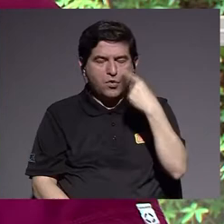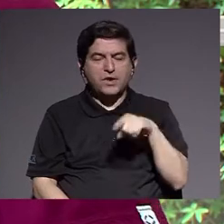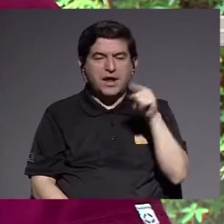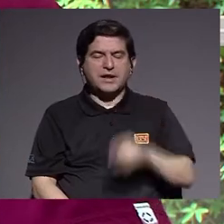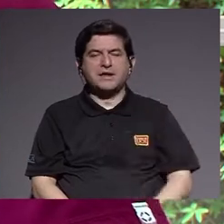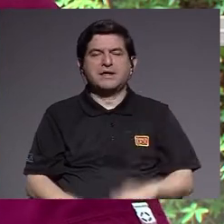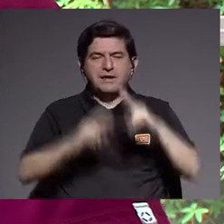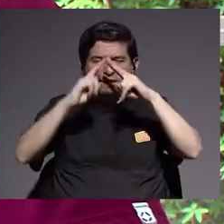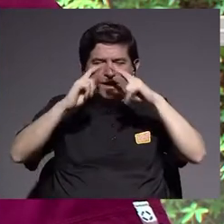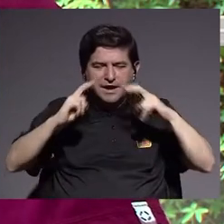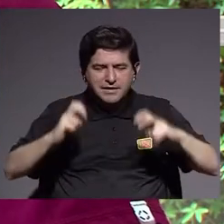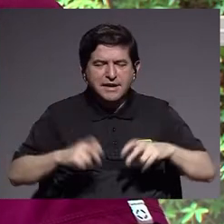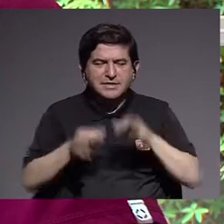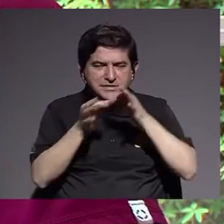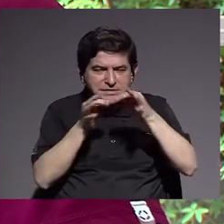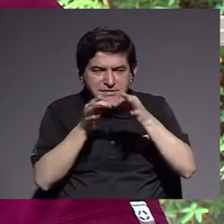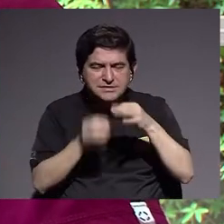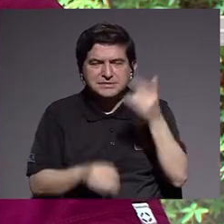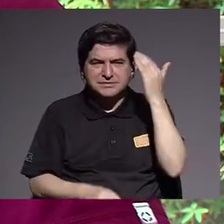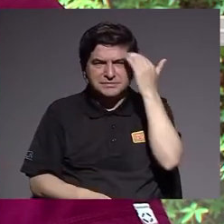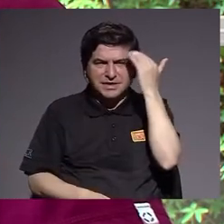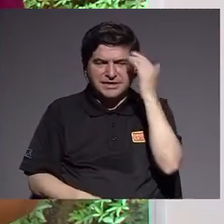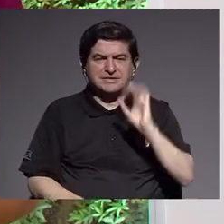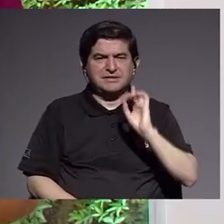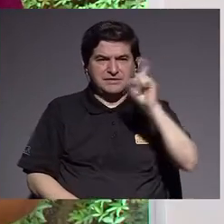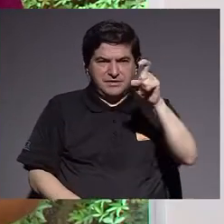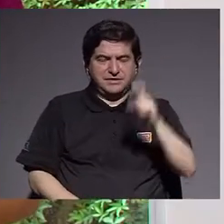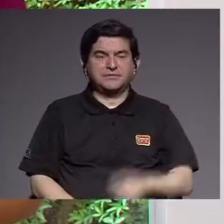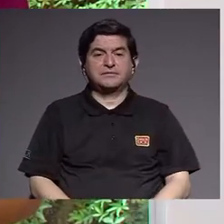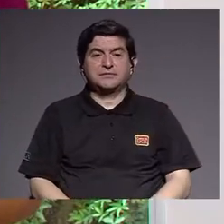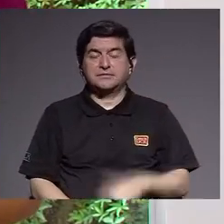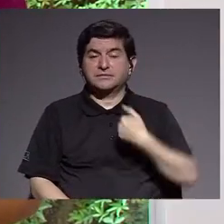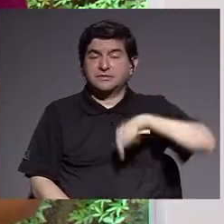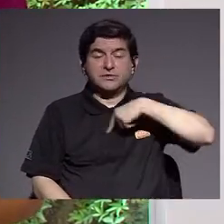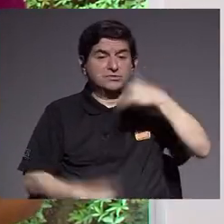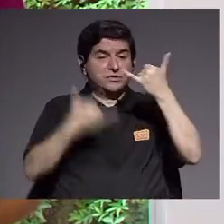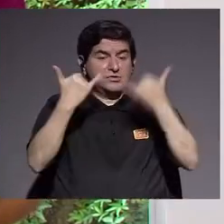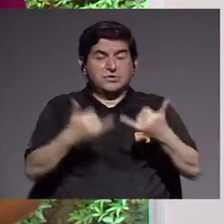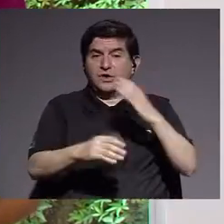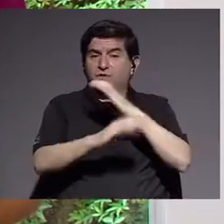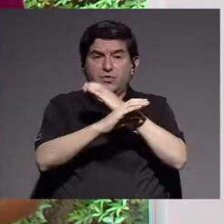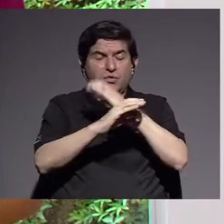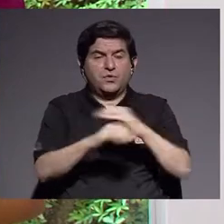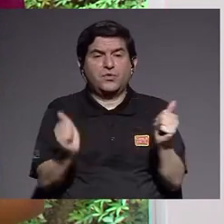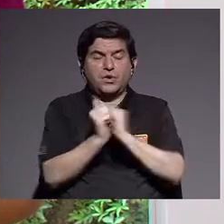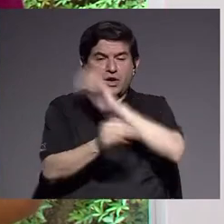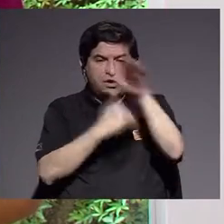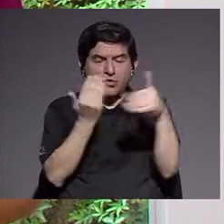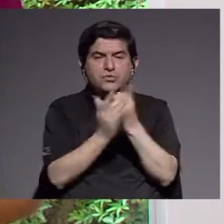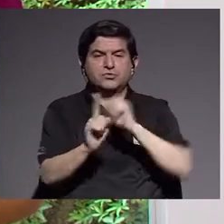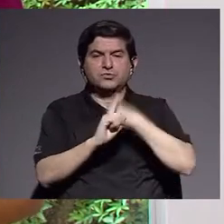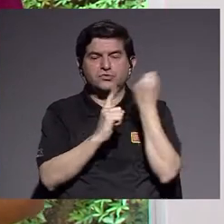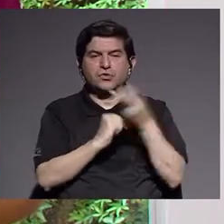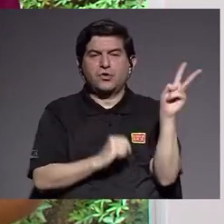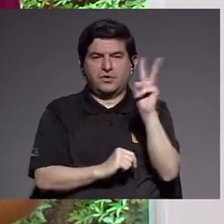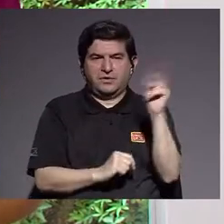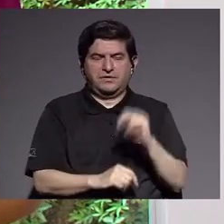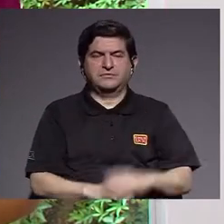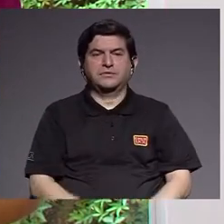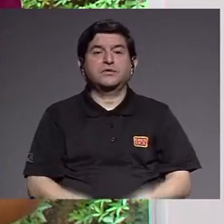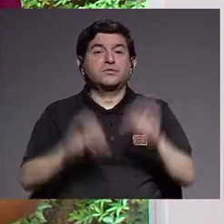laboratorio no tan resultado certero si nos descuidamos y más en estos tiempos que estamos con todo esto de